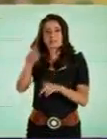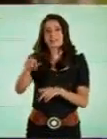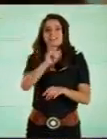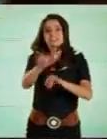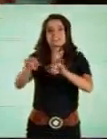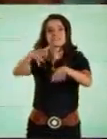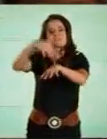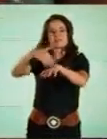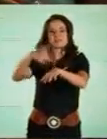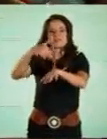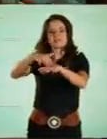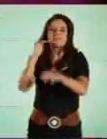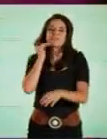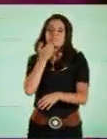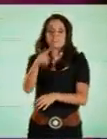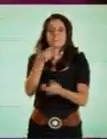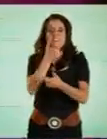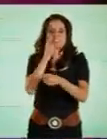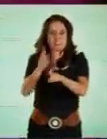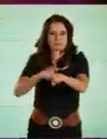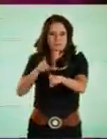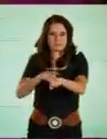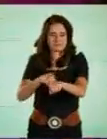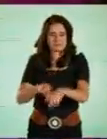Hola, pies izquierdos.